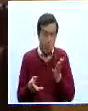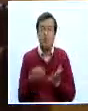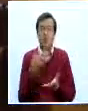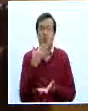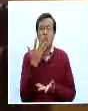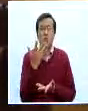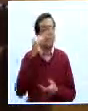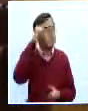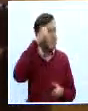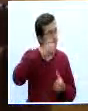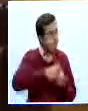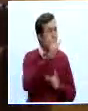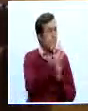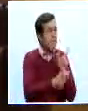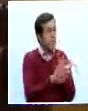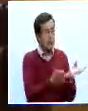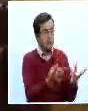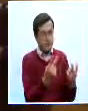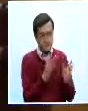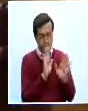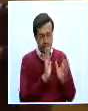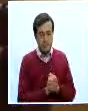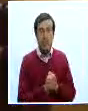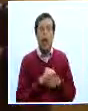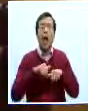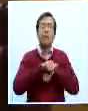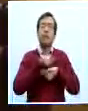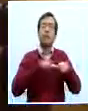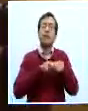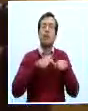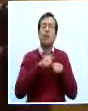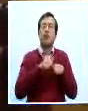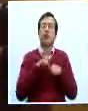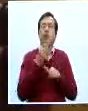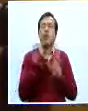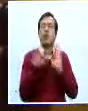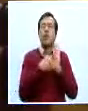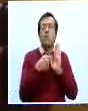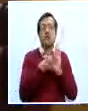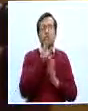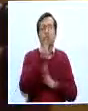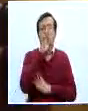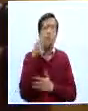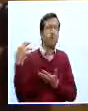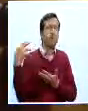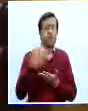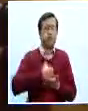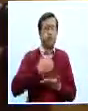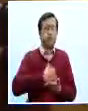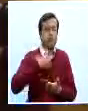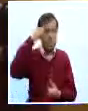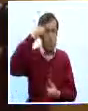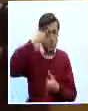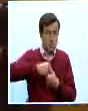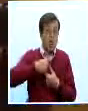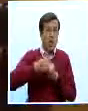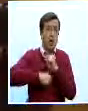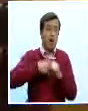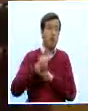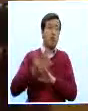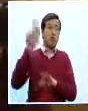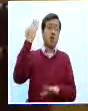recordarles a estas personas que la administración tributaria viene haciendo un trabajo de recaudación que ha roto esquemas y ha roto récords No es cierto hoy nosotros